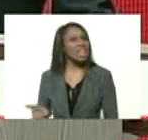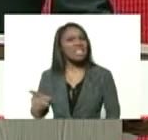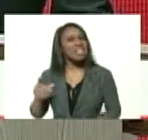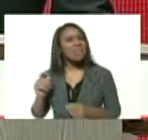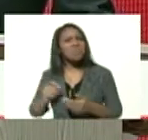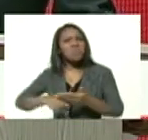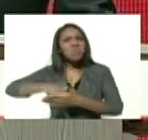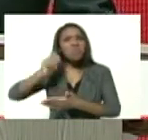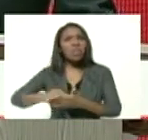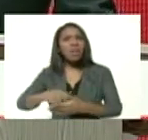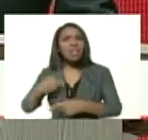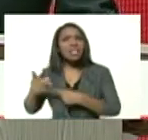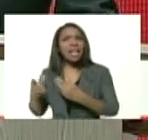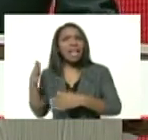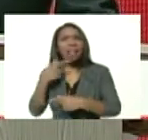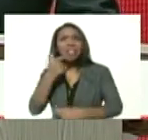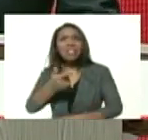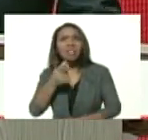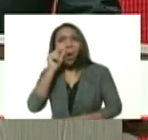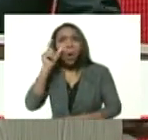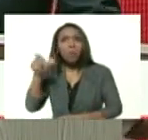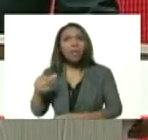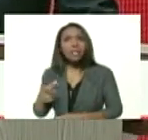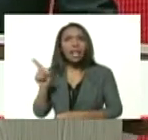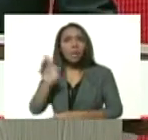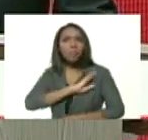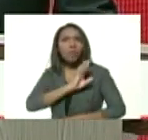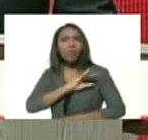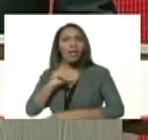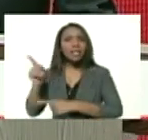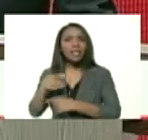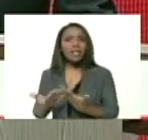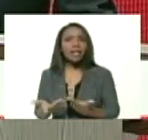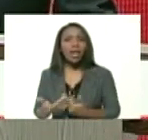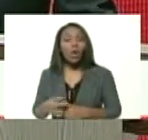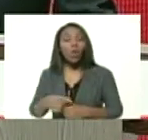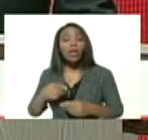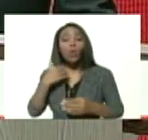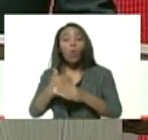firmado que, según dice Cliver Alcalá, reposa en su poder? Un seguro de vida.